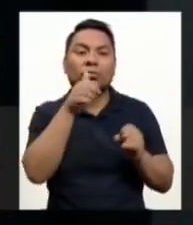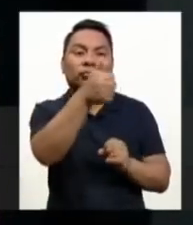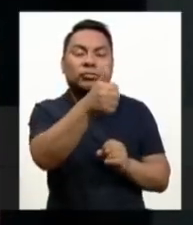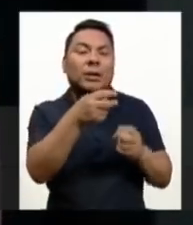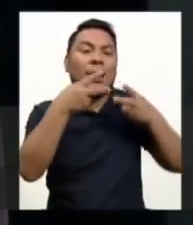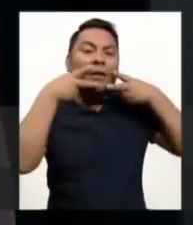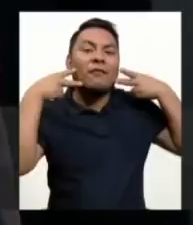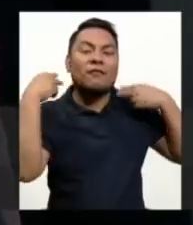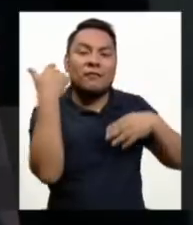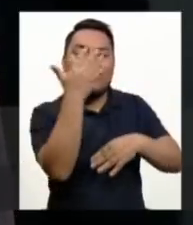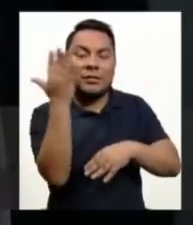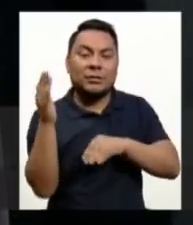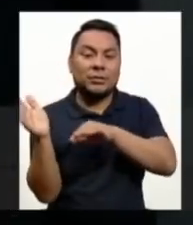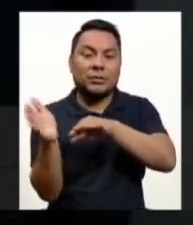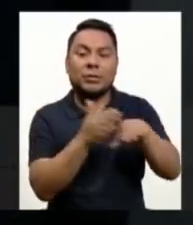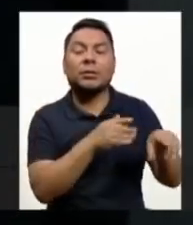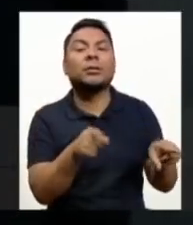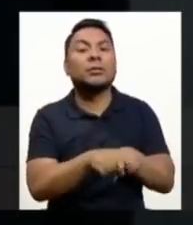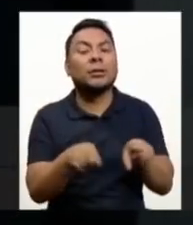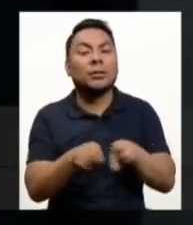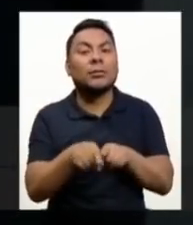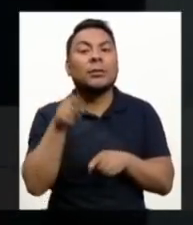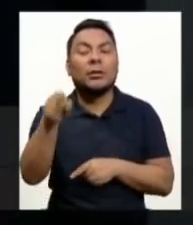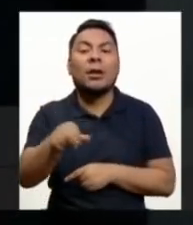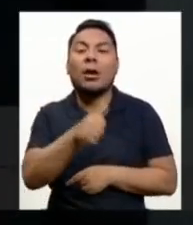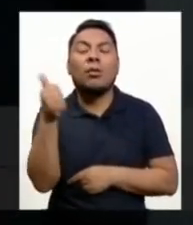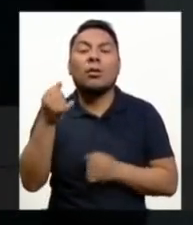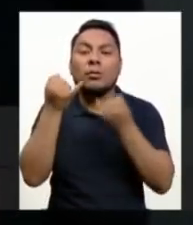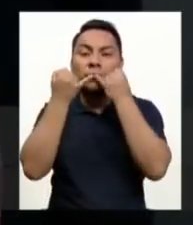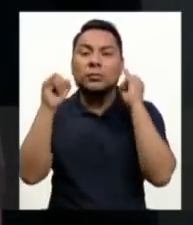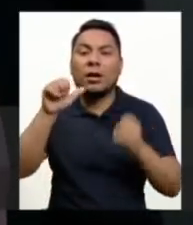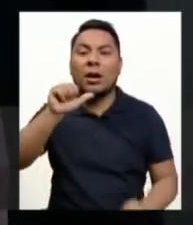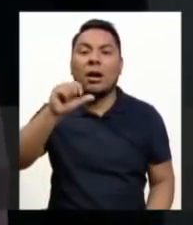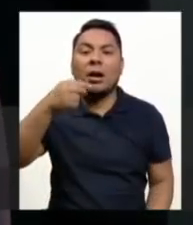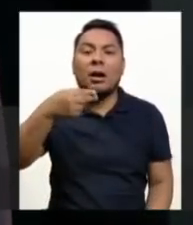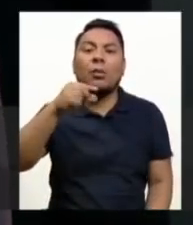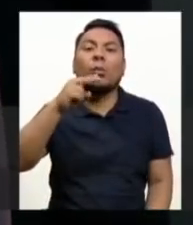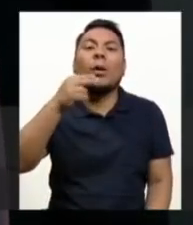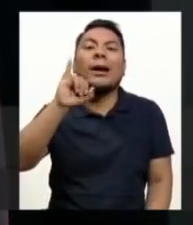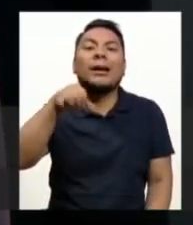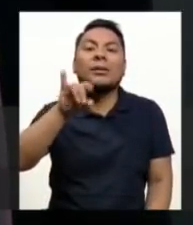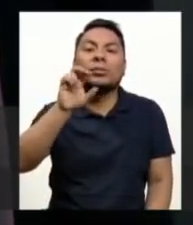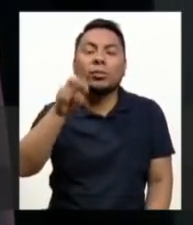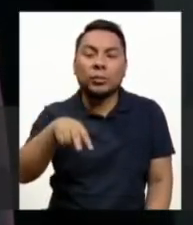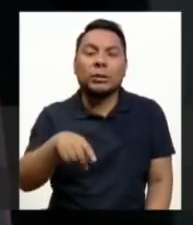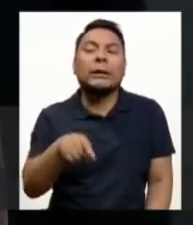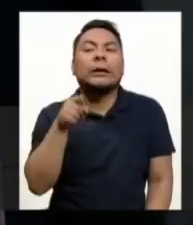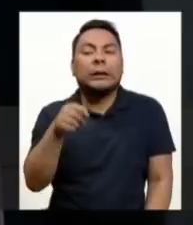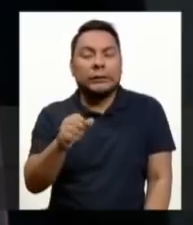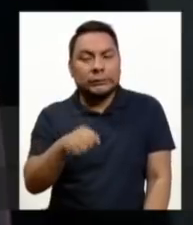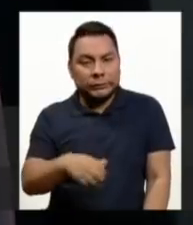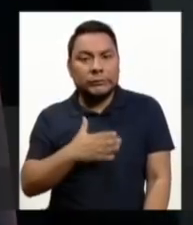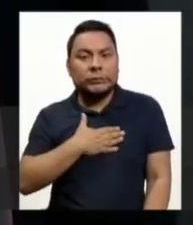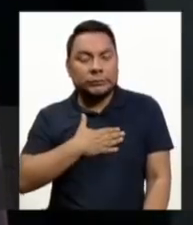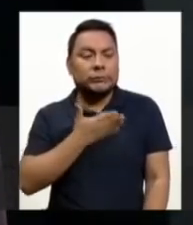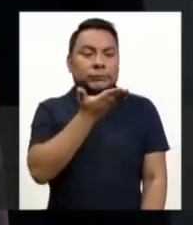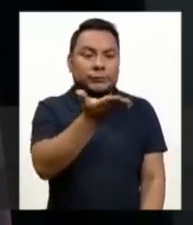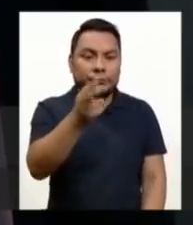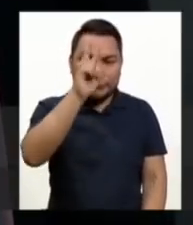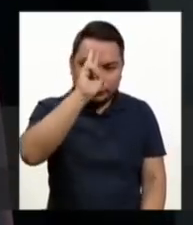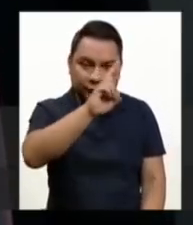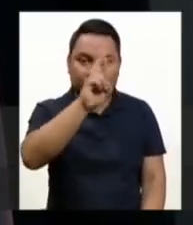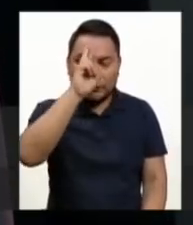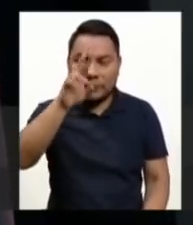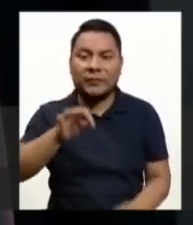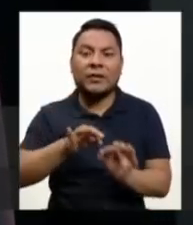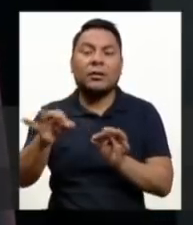Y posteriormente haremos lo mismo con el Aguajún para comenzar a saldar esa vieja deuda que poseemos con nuestra